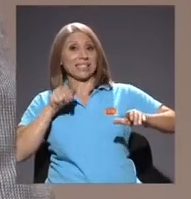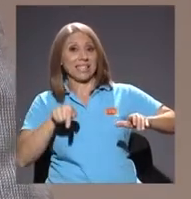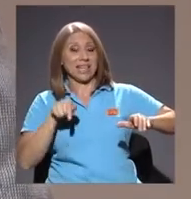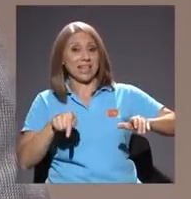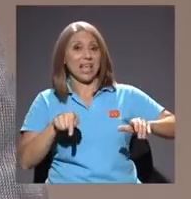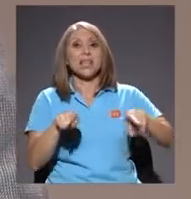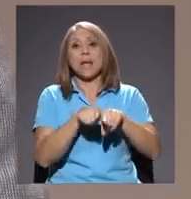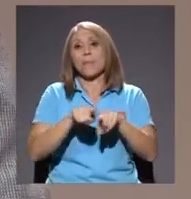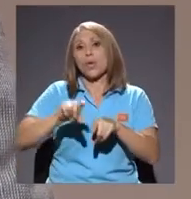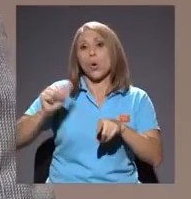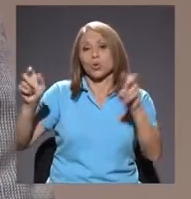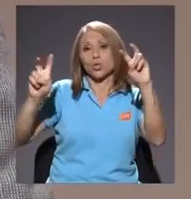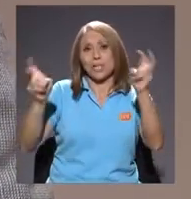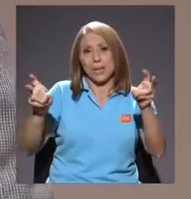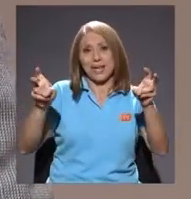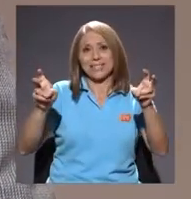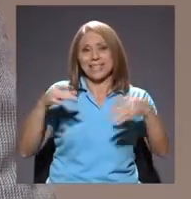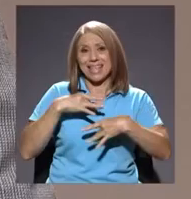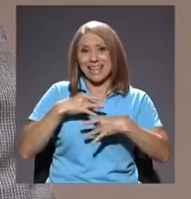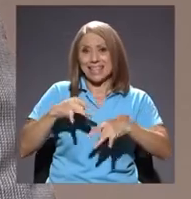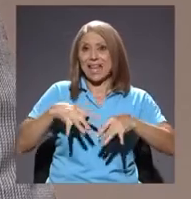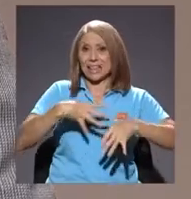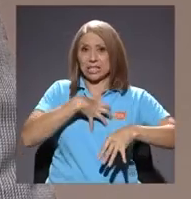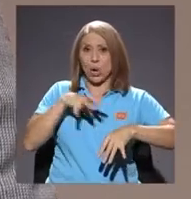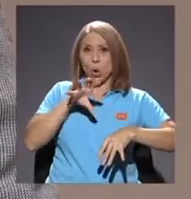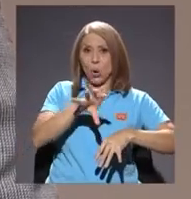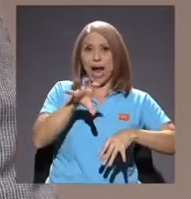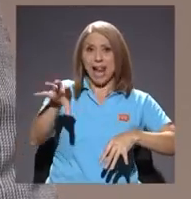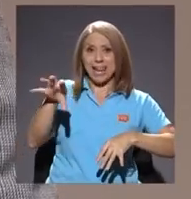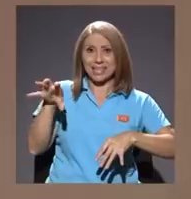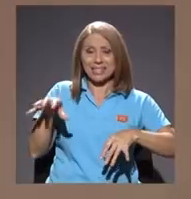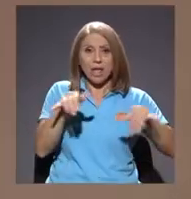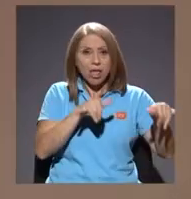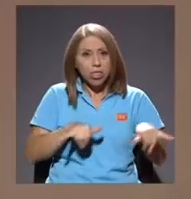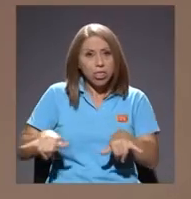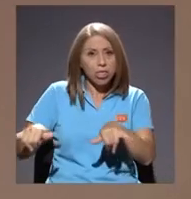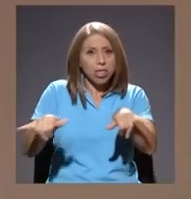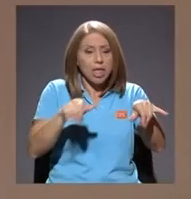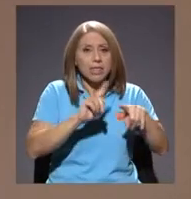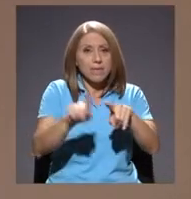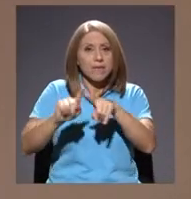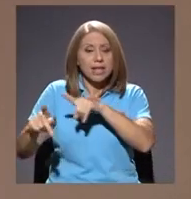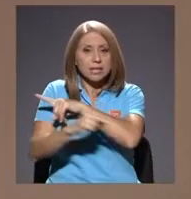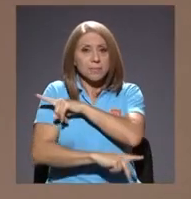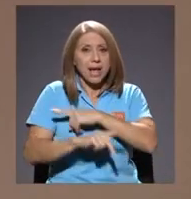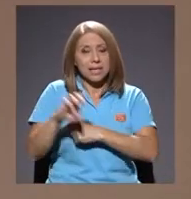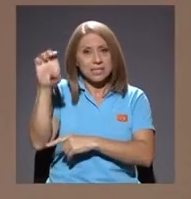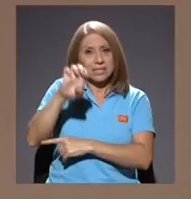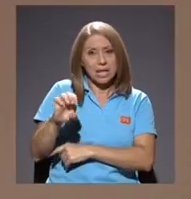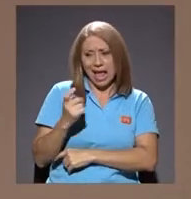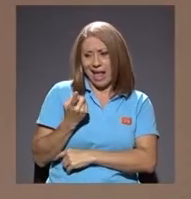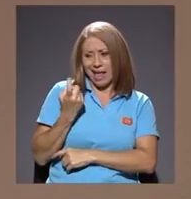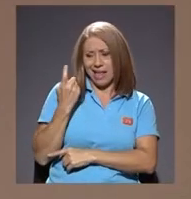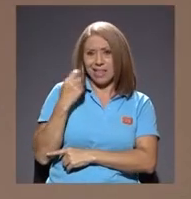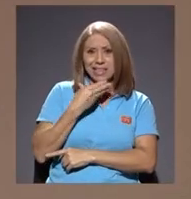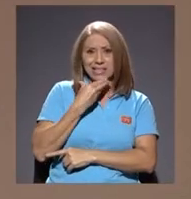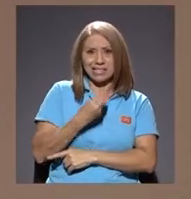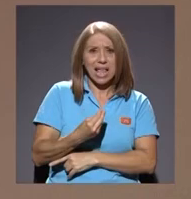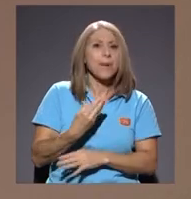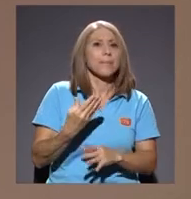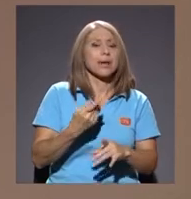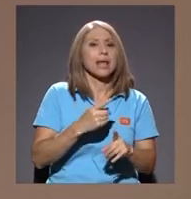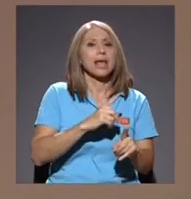locales que están siendo común a nivel de los diferentes países entonces acabamos de ver como en diciembre pasado las